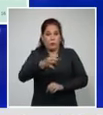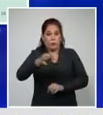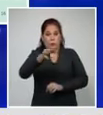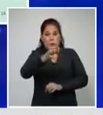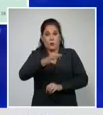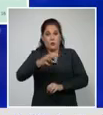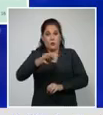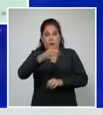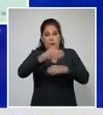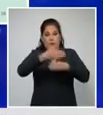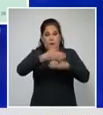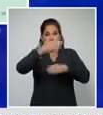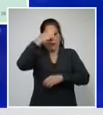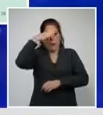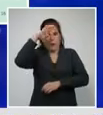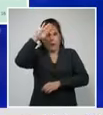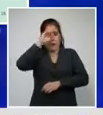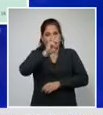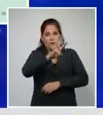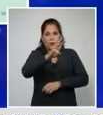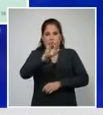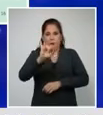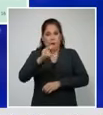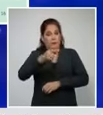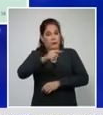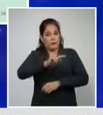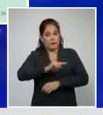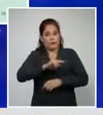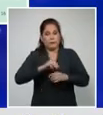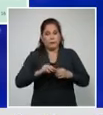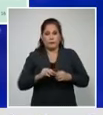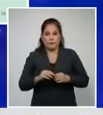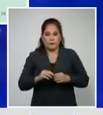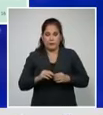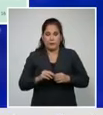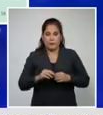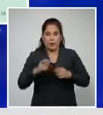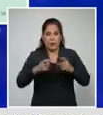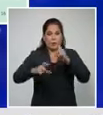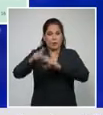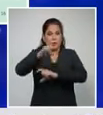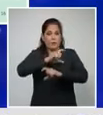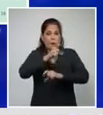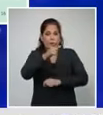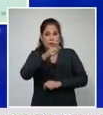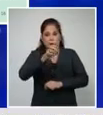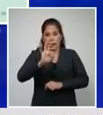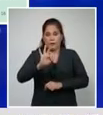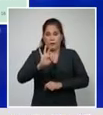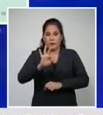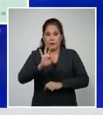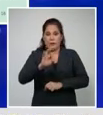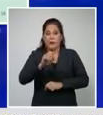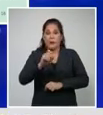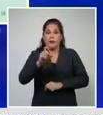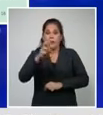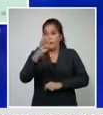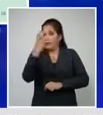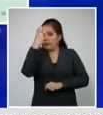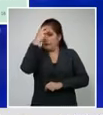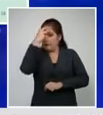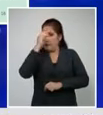cabecera, Santiago de Cuba, 37 ayer, Contramaestre 13, Tercer Frente